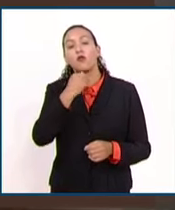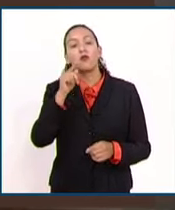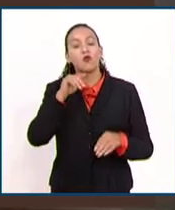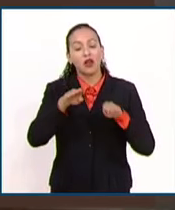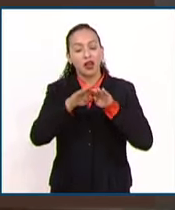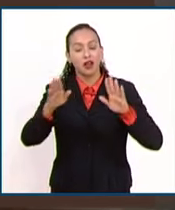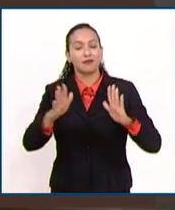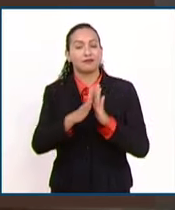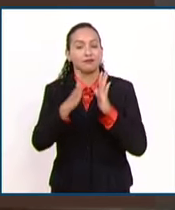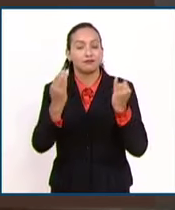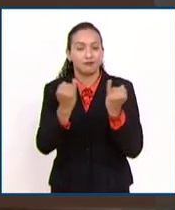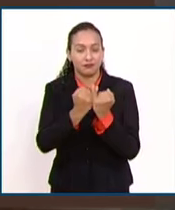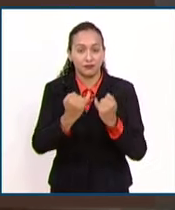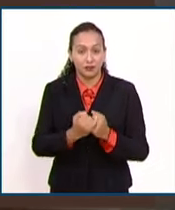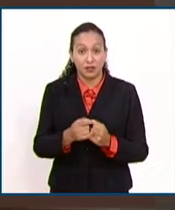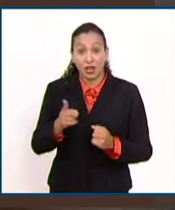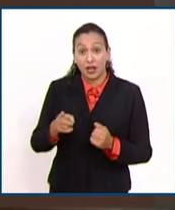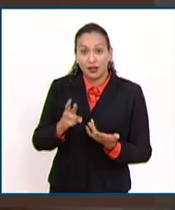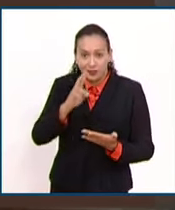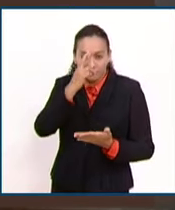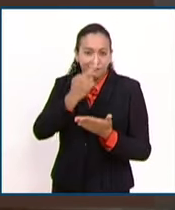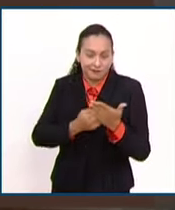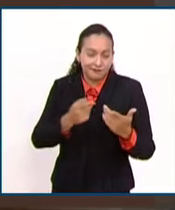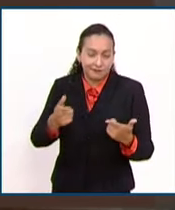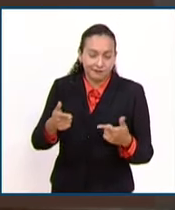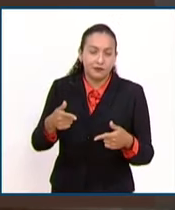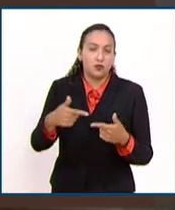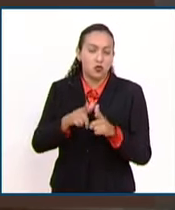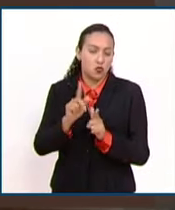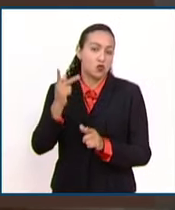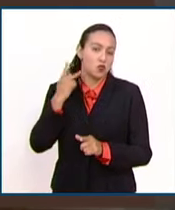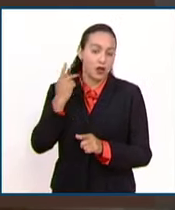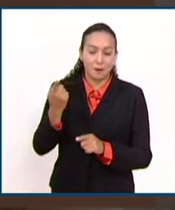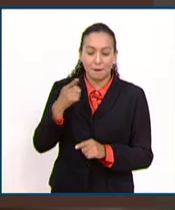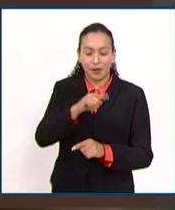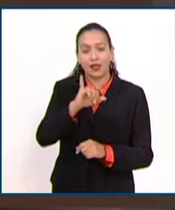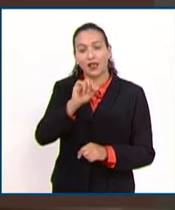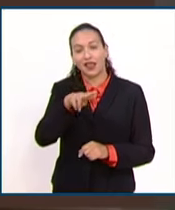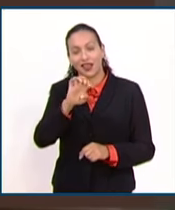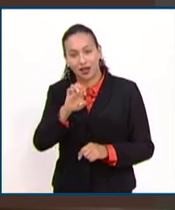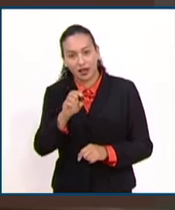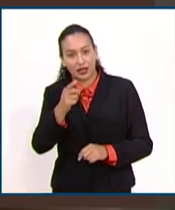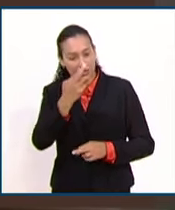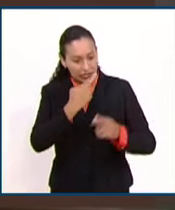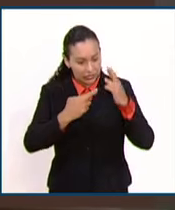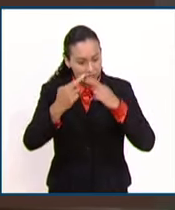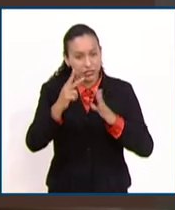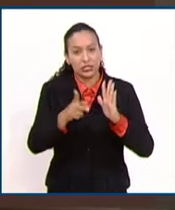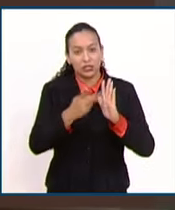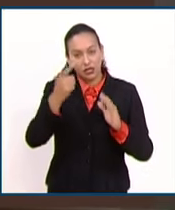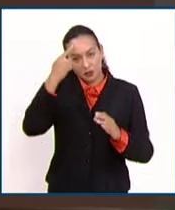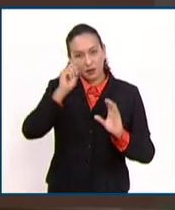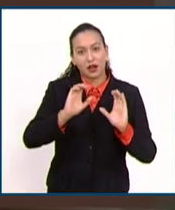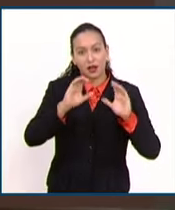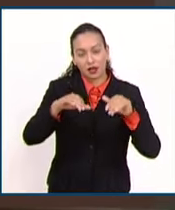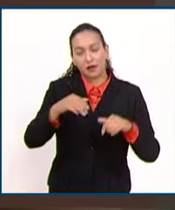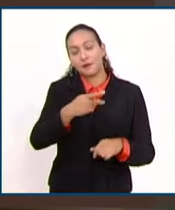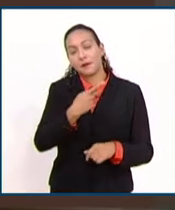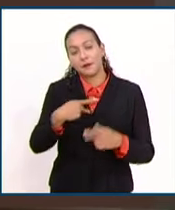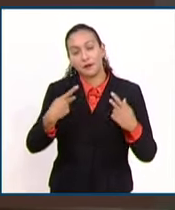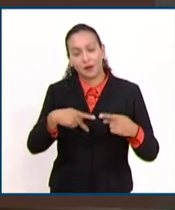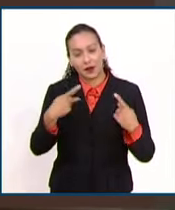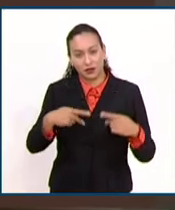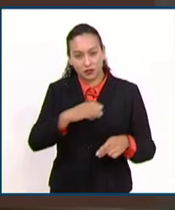INE vulneró el derecho del partido de autoorganización y le ordenó al INE restablecer el registro de los candidatos al Senado de